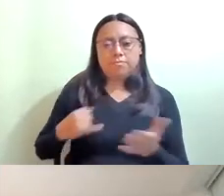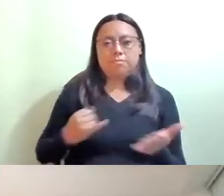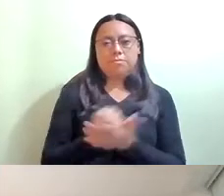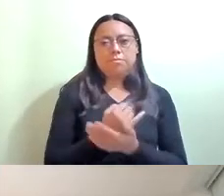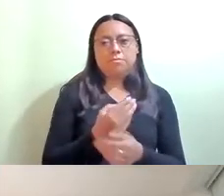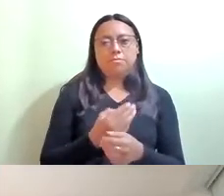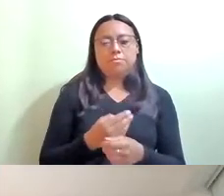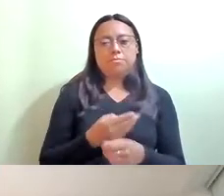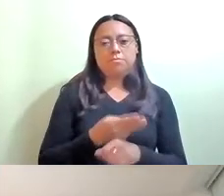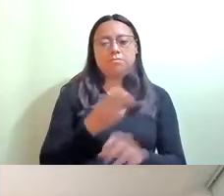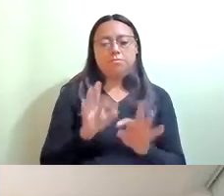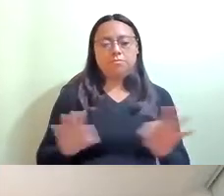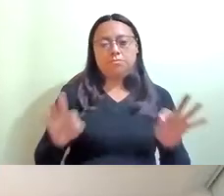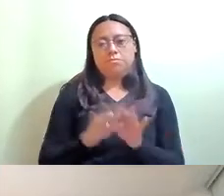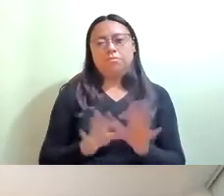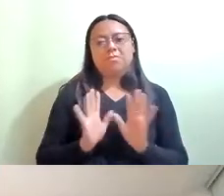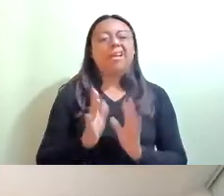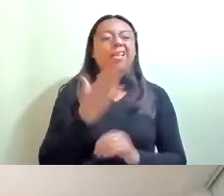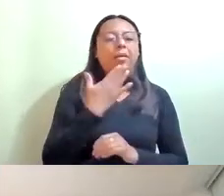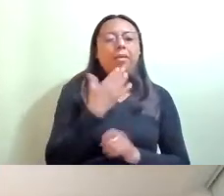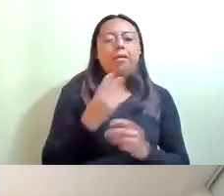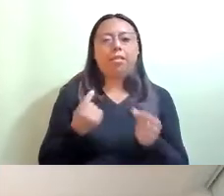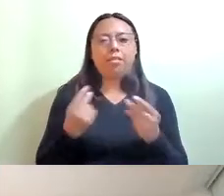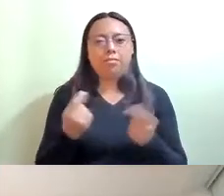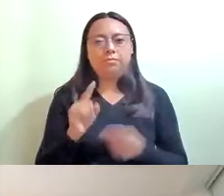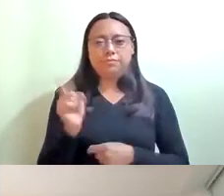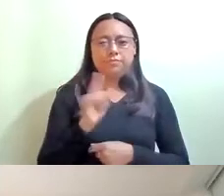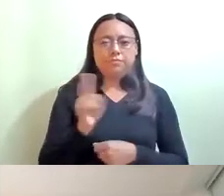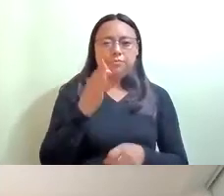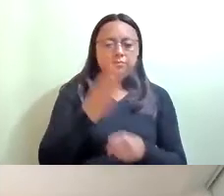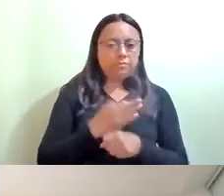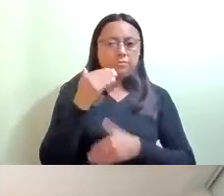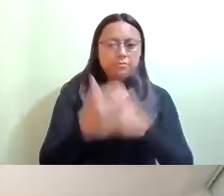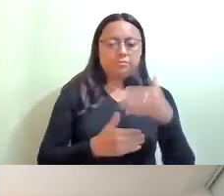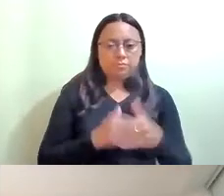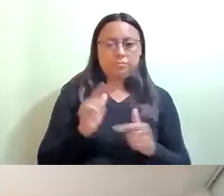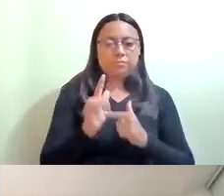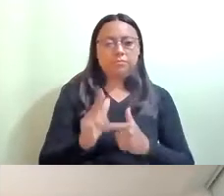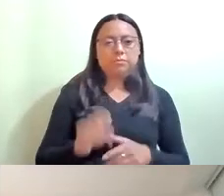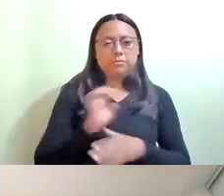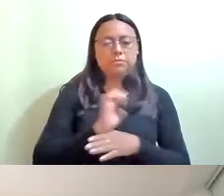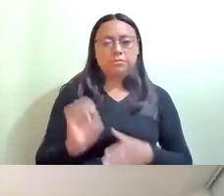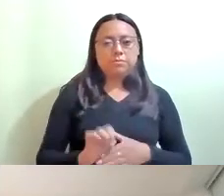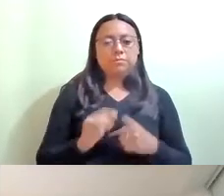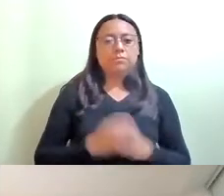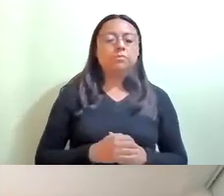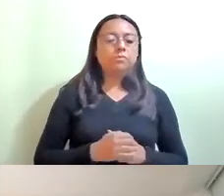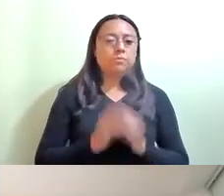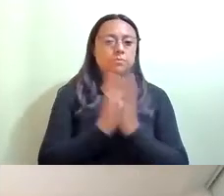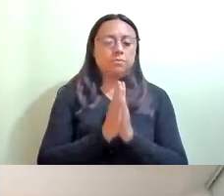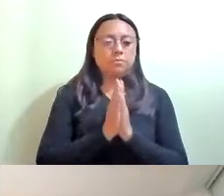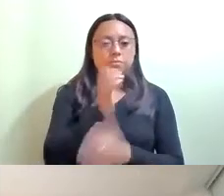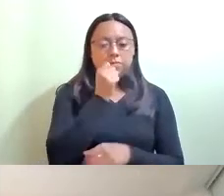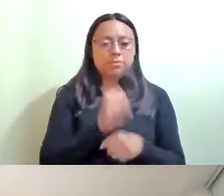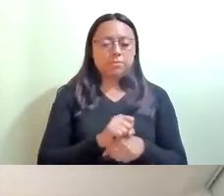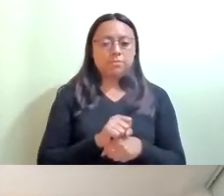importante de manera ligera. Así que seguiremos este procedimiento. En consecuencia, por favor,